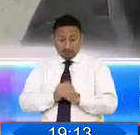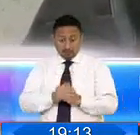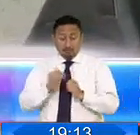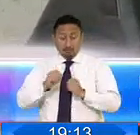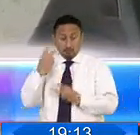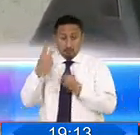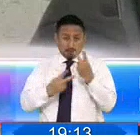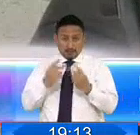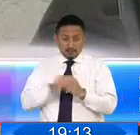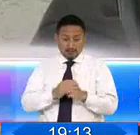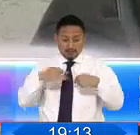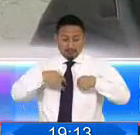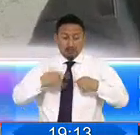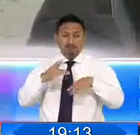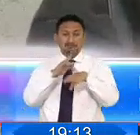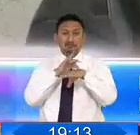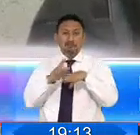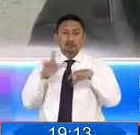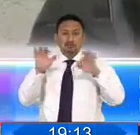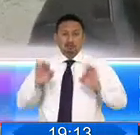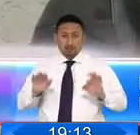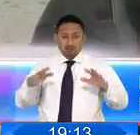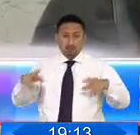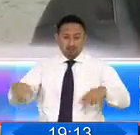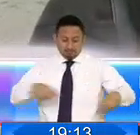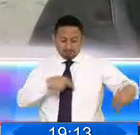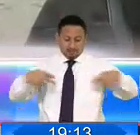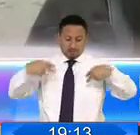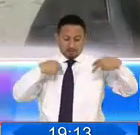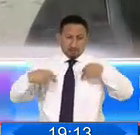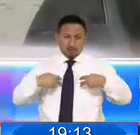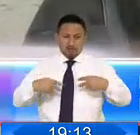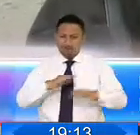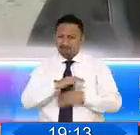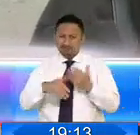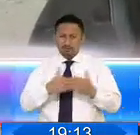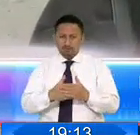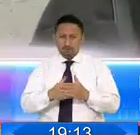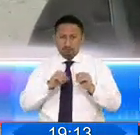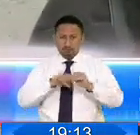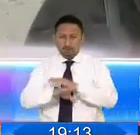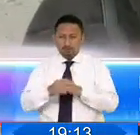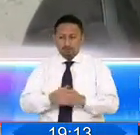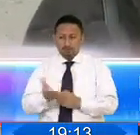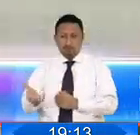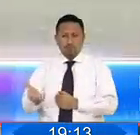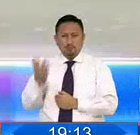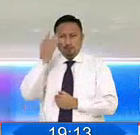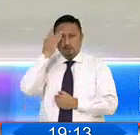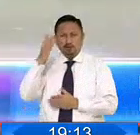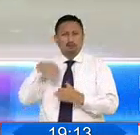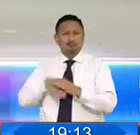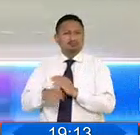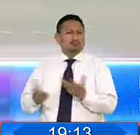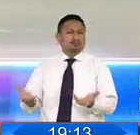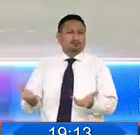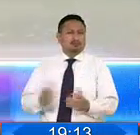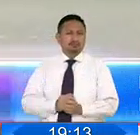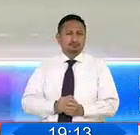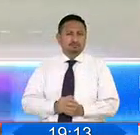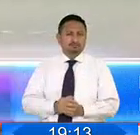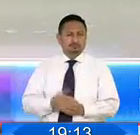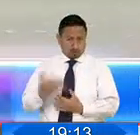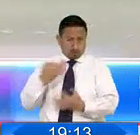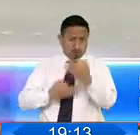las visitas, nos desnudan, nos botan perros, nos hacen de todo. ¿Y por qué hay armas? Que nos aclaren,